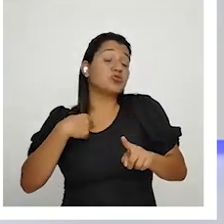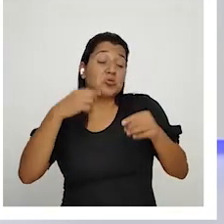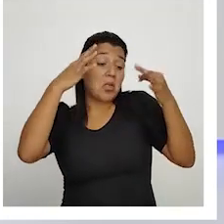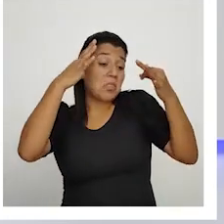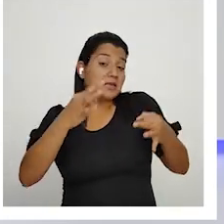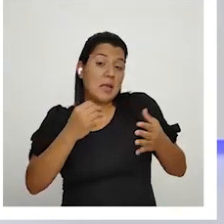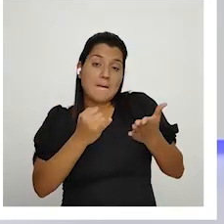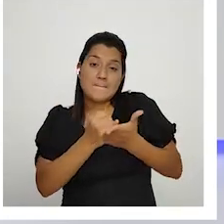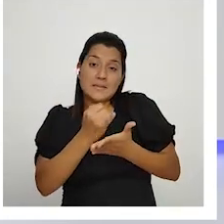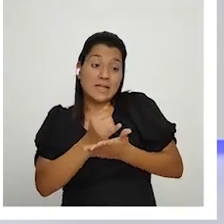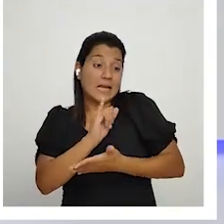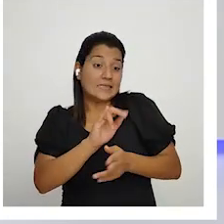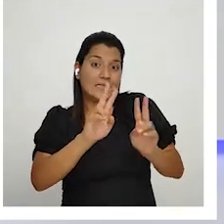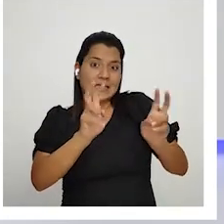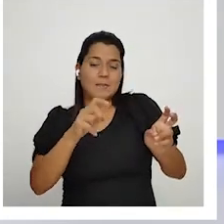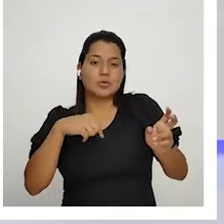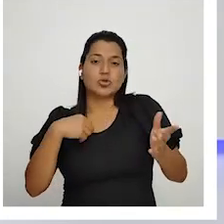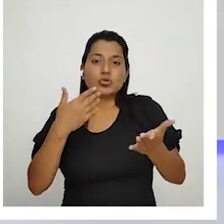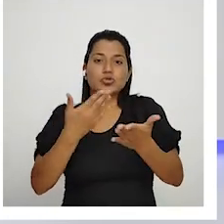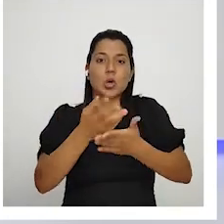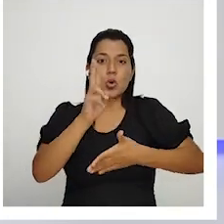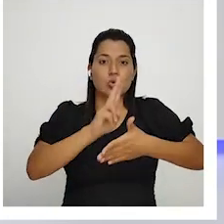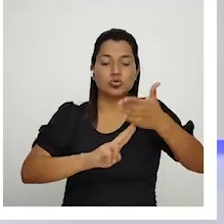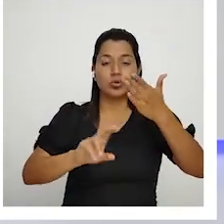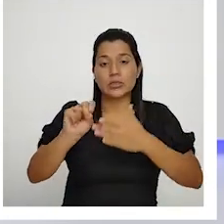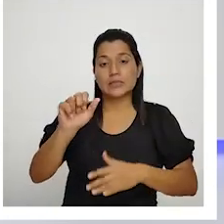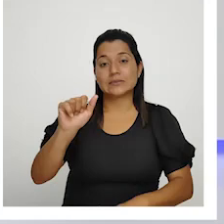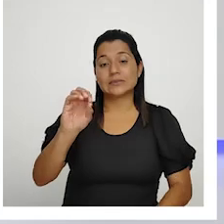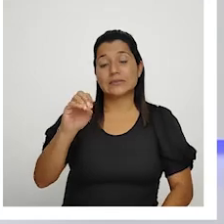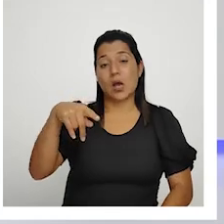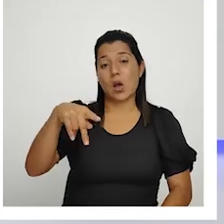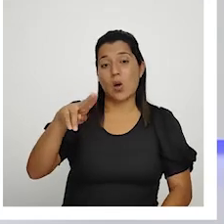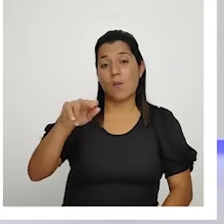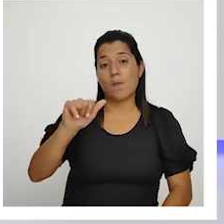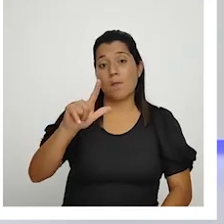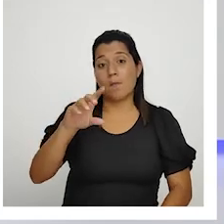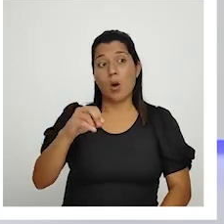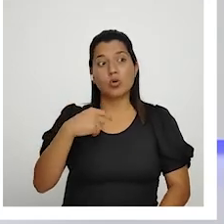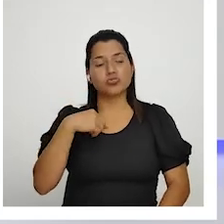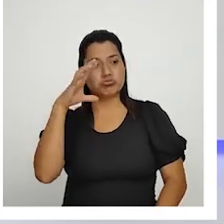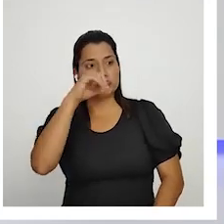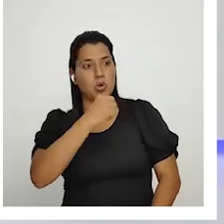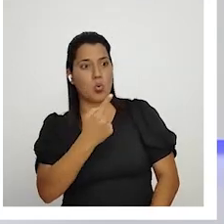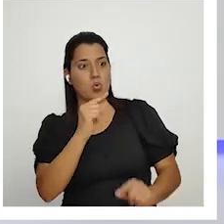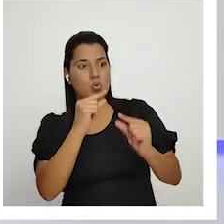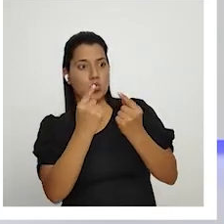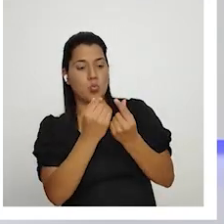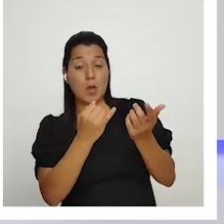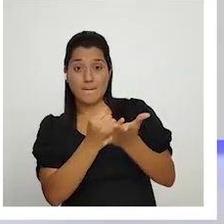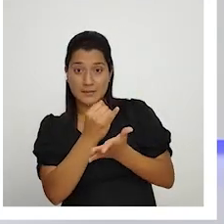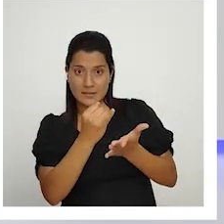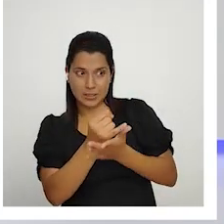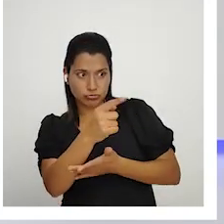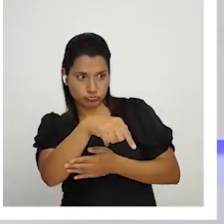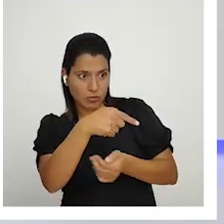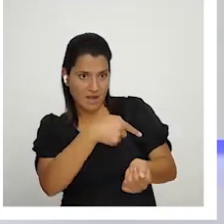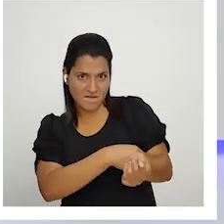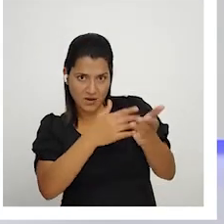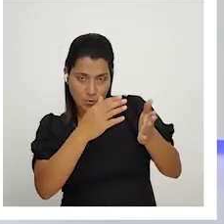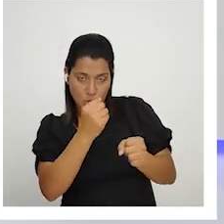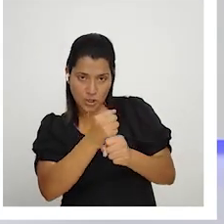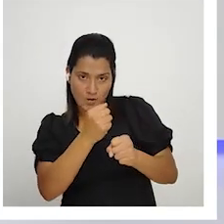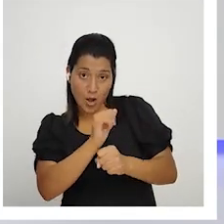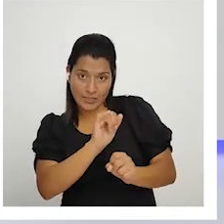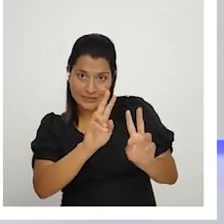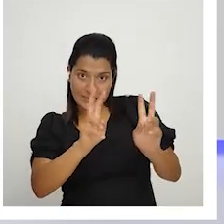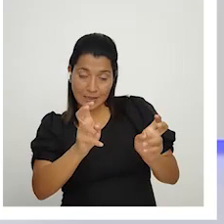camino. Llego a la Universidad de São Paulo, donde encuentro un grupo de investigación en enfermería que está trabajando el tema, ¿verdad? Y bueno, con ellas